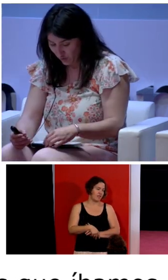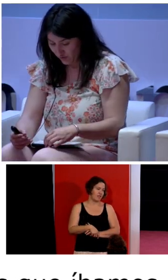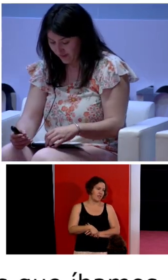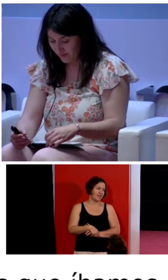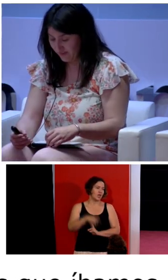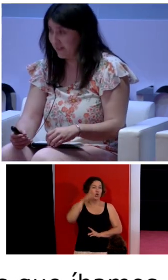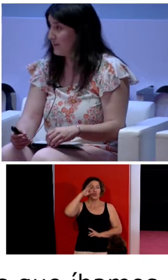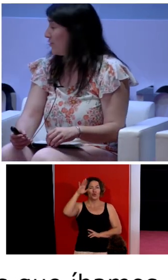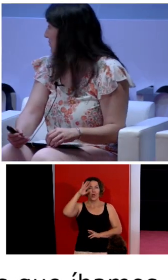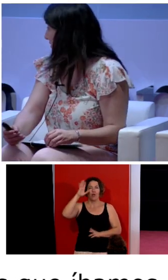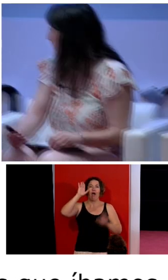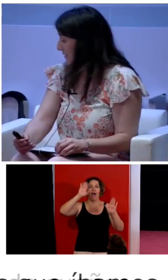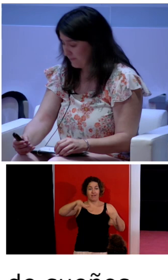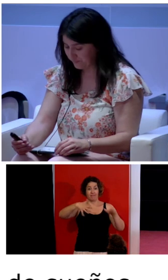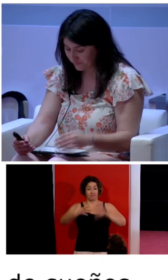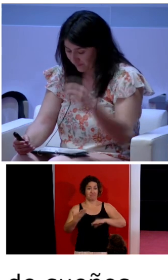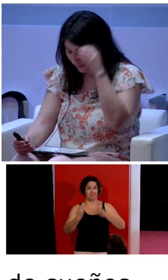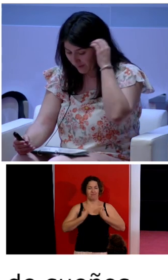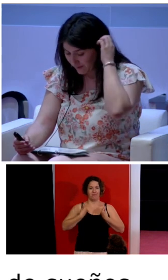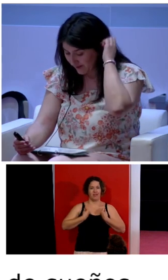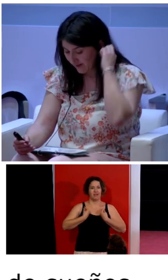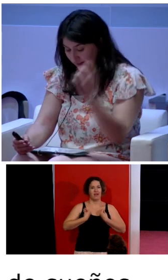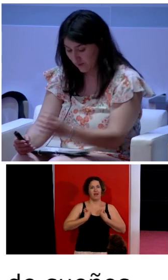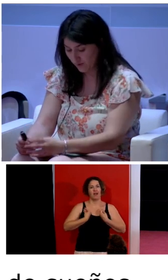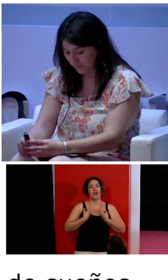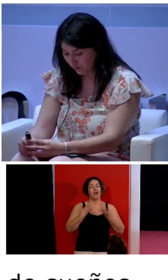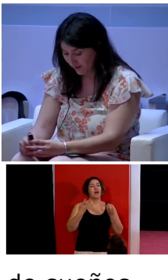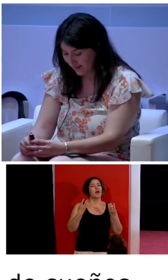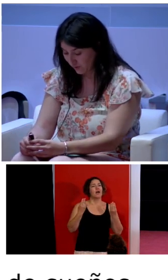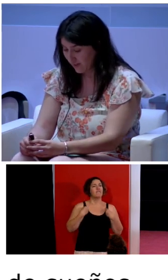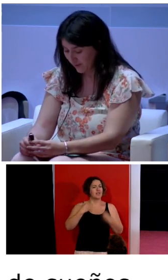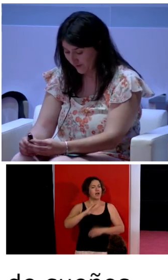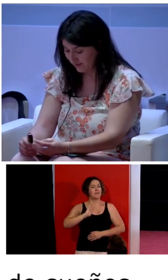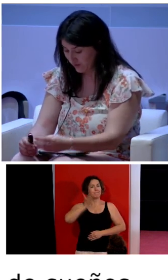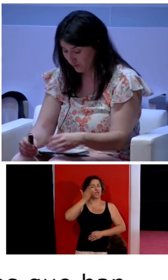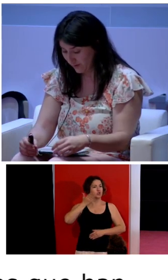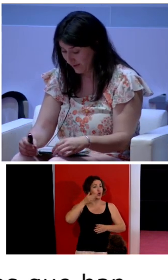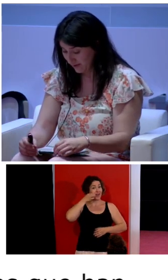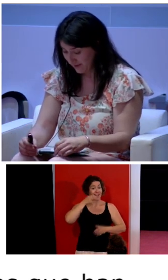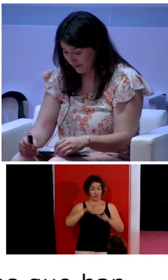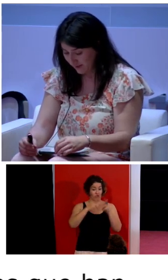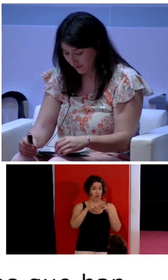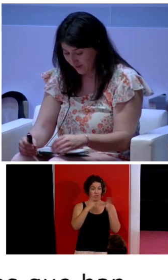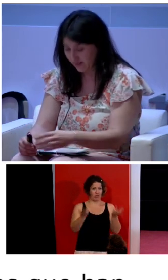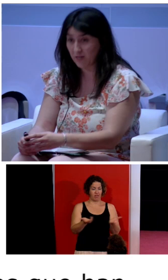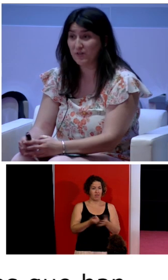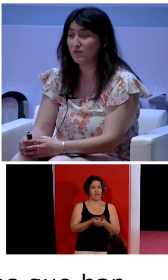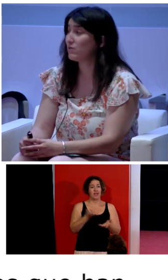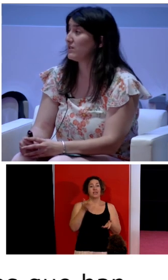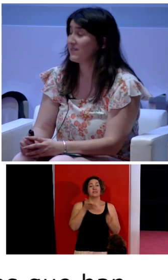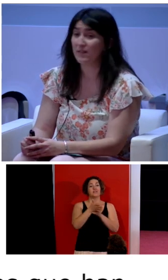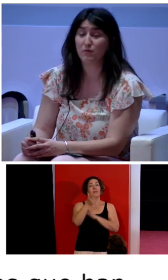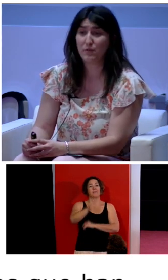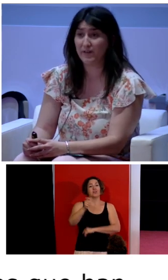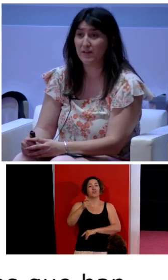de sueños que se han materializado en vivencias? En vivencias que han generado un impacto real en todas las esferas de la sociedad y que reflejan que las personas